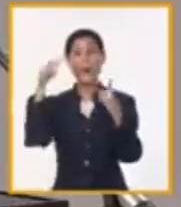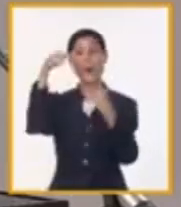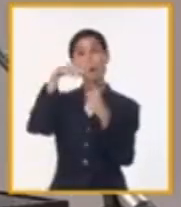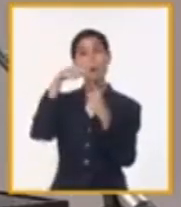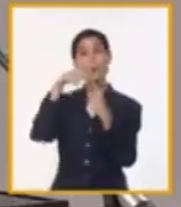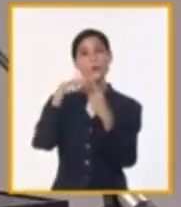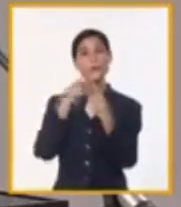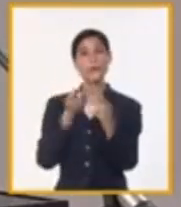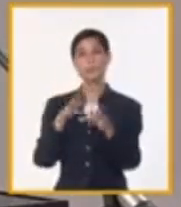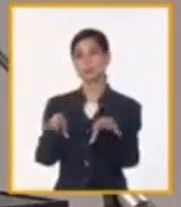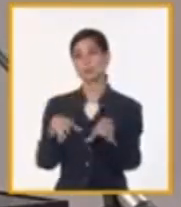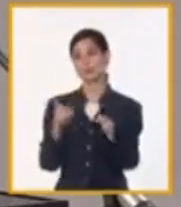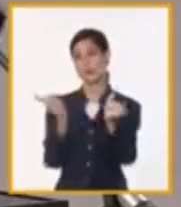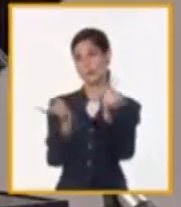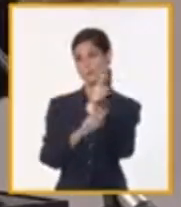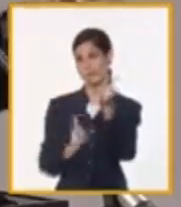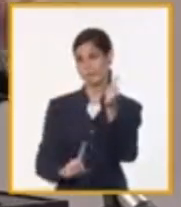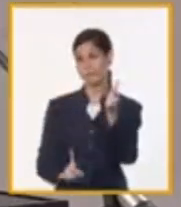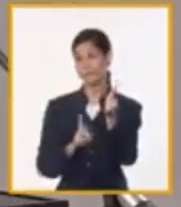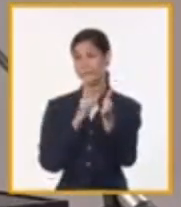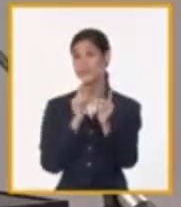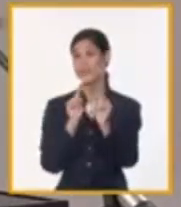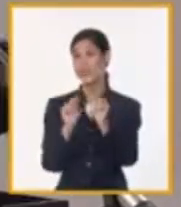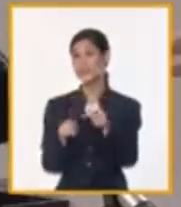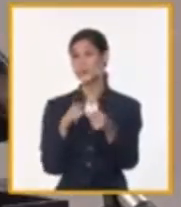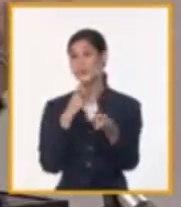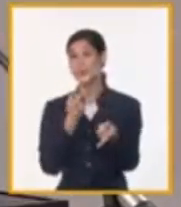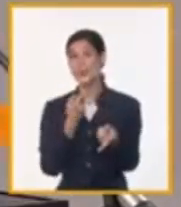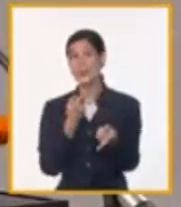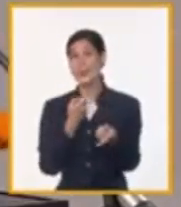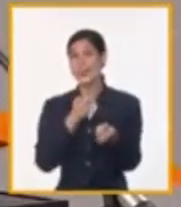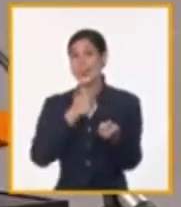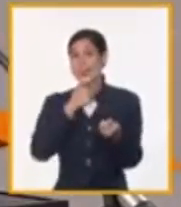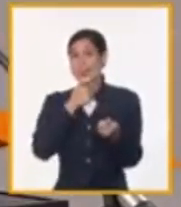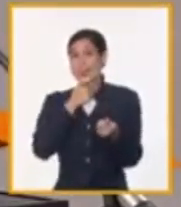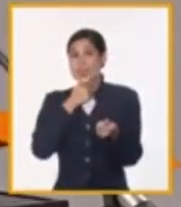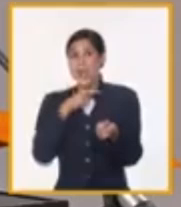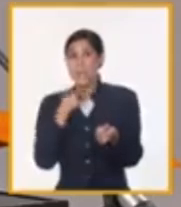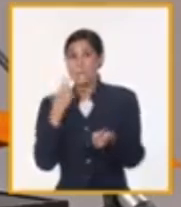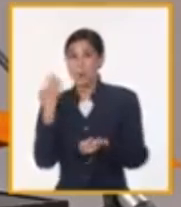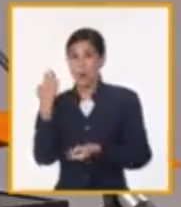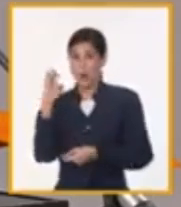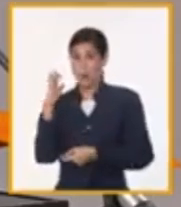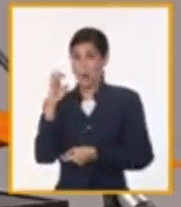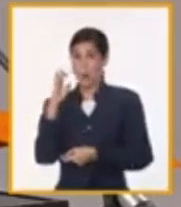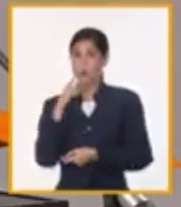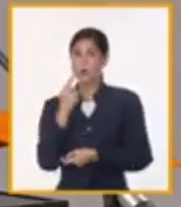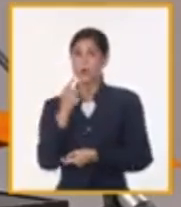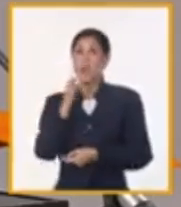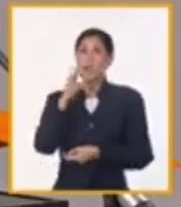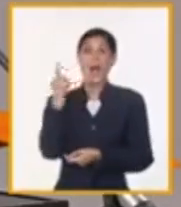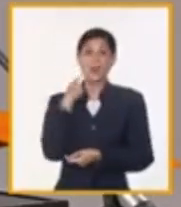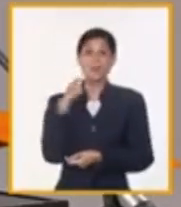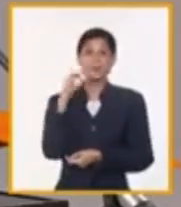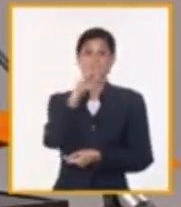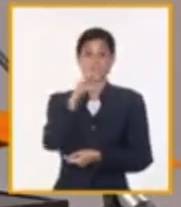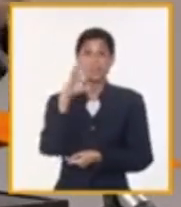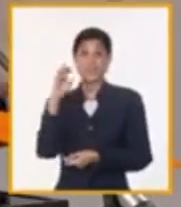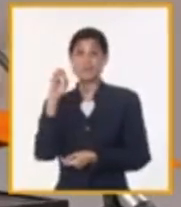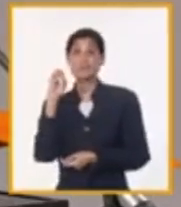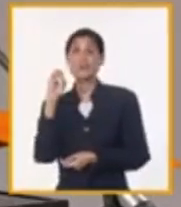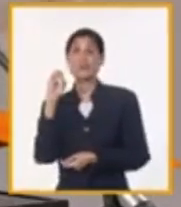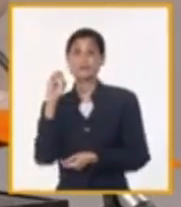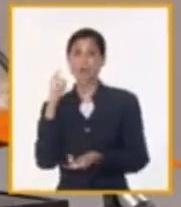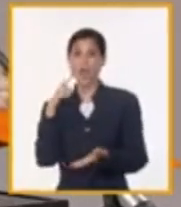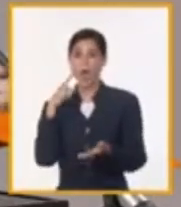principalmente eh producto de una sequía las sequías más graves que ha sufrido Ecuador en en más de 60 años eh Porque